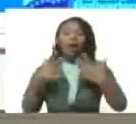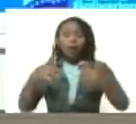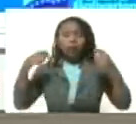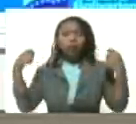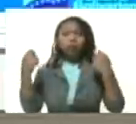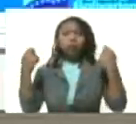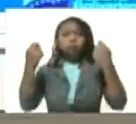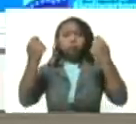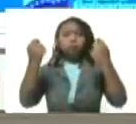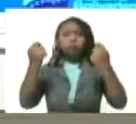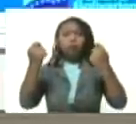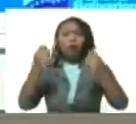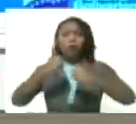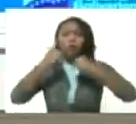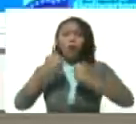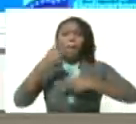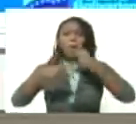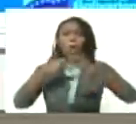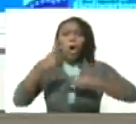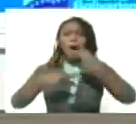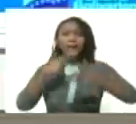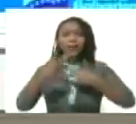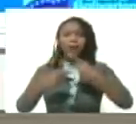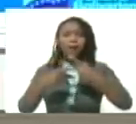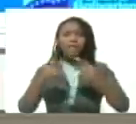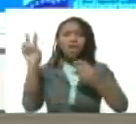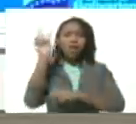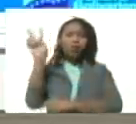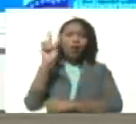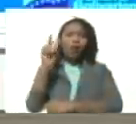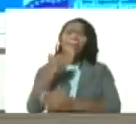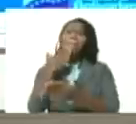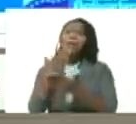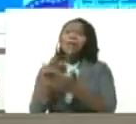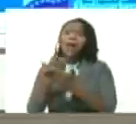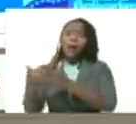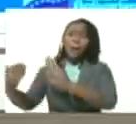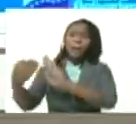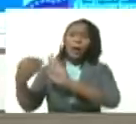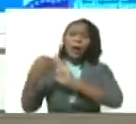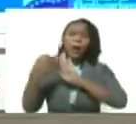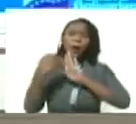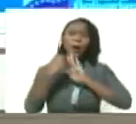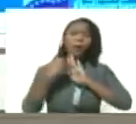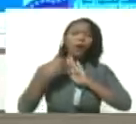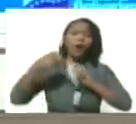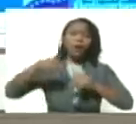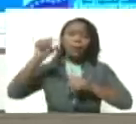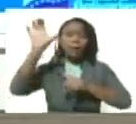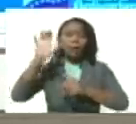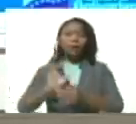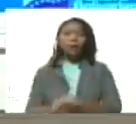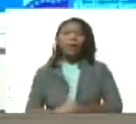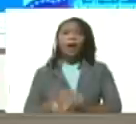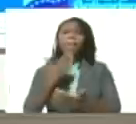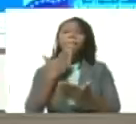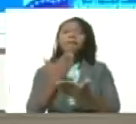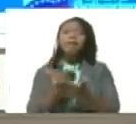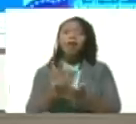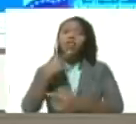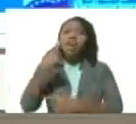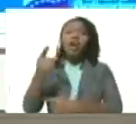por el extremismo político venezolano, cuando pidieron sanciones contra nuestro país, cuando dijeron